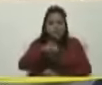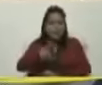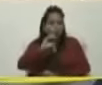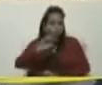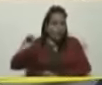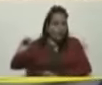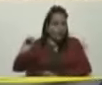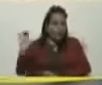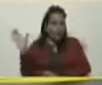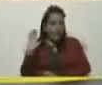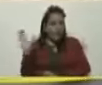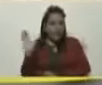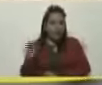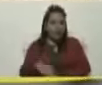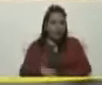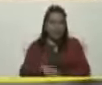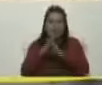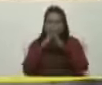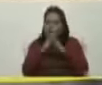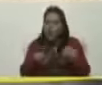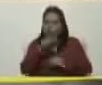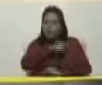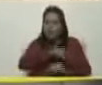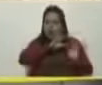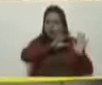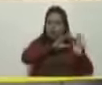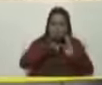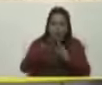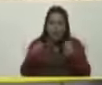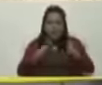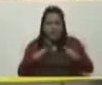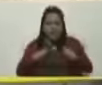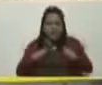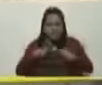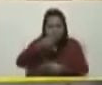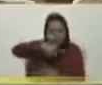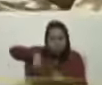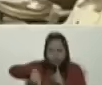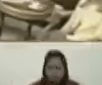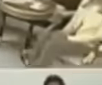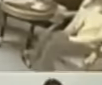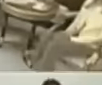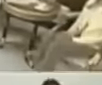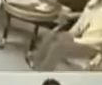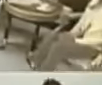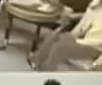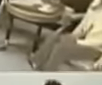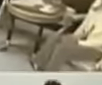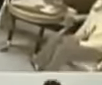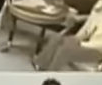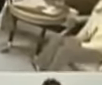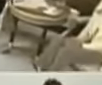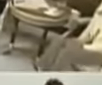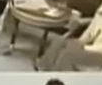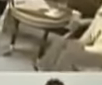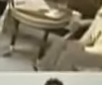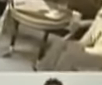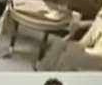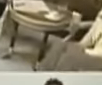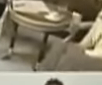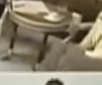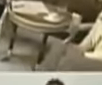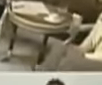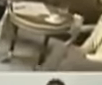de Caracas, que ahí viene todo el mundo que vive dentro de la Gran Caracas a visitar el centro comercial. Eso tiene que ser